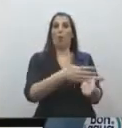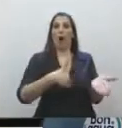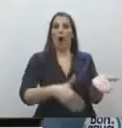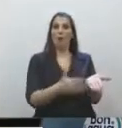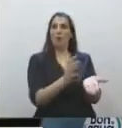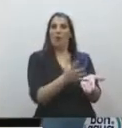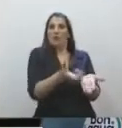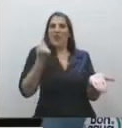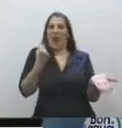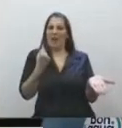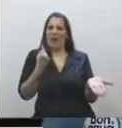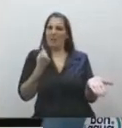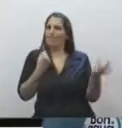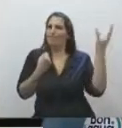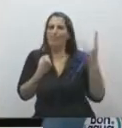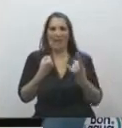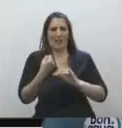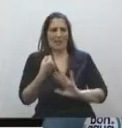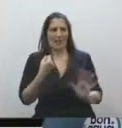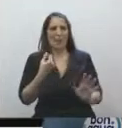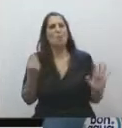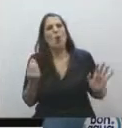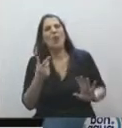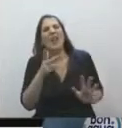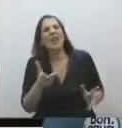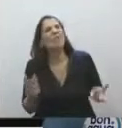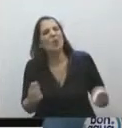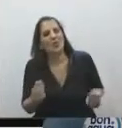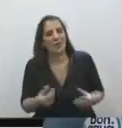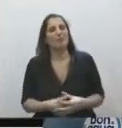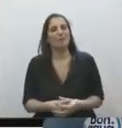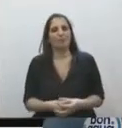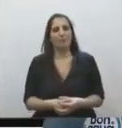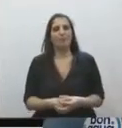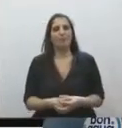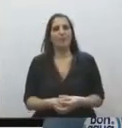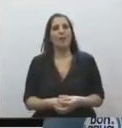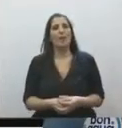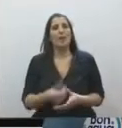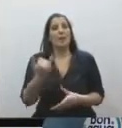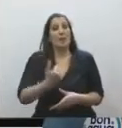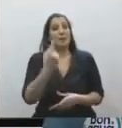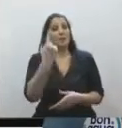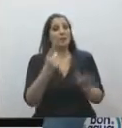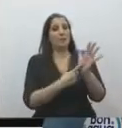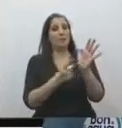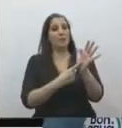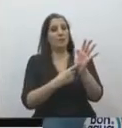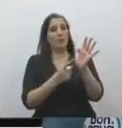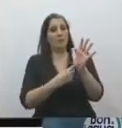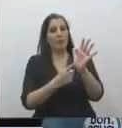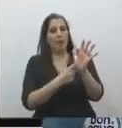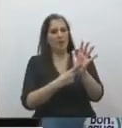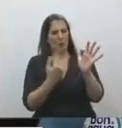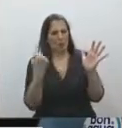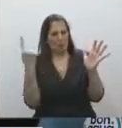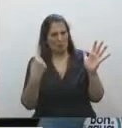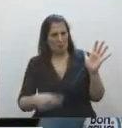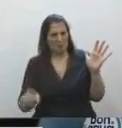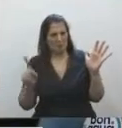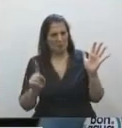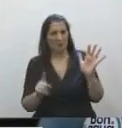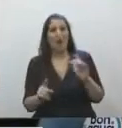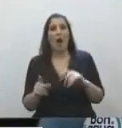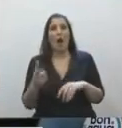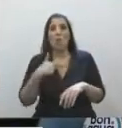bien, bueno, el tema de pobreza cero, la pobreza lejos de disminuir, ha crecido y demás. Y te diría que la única buena